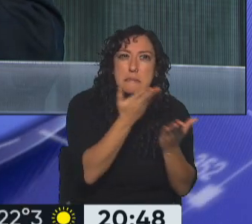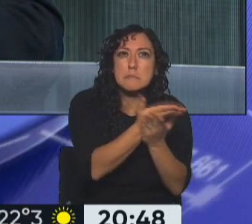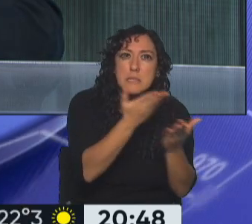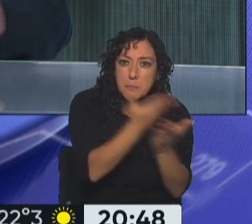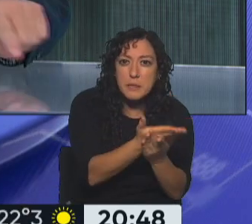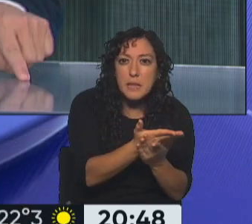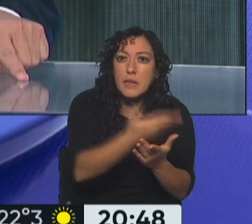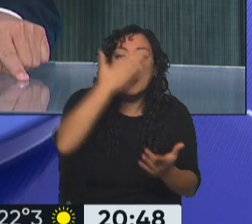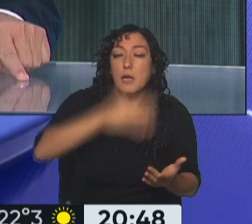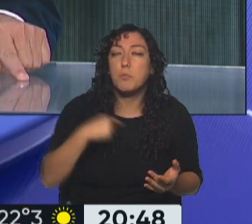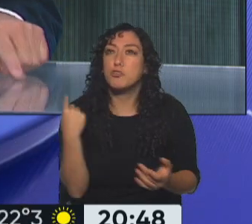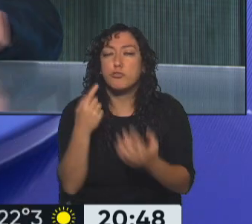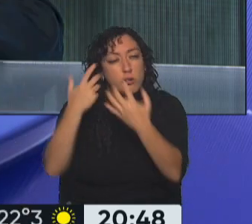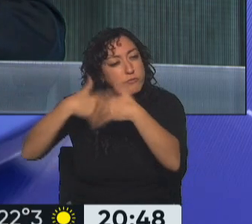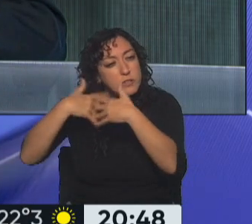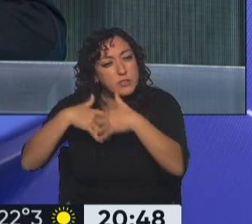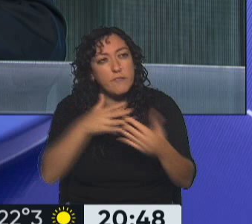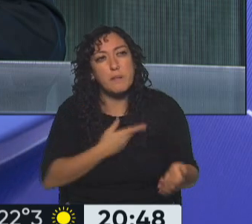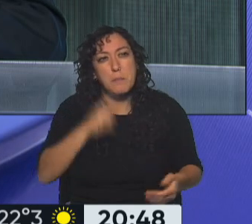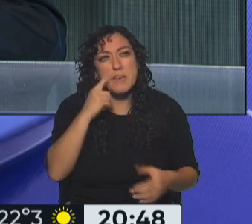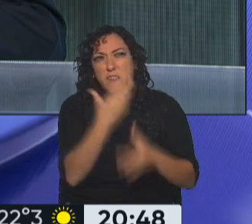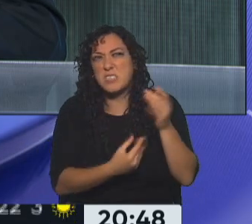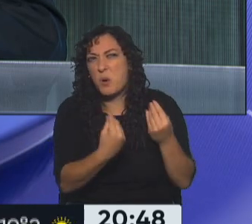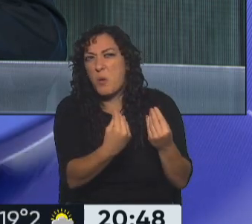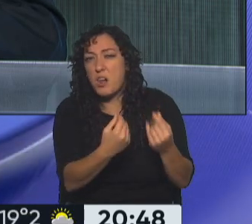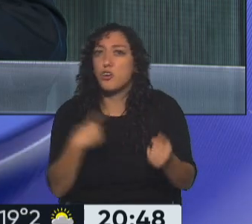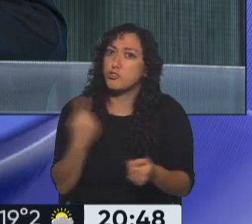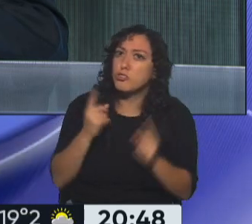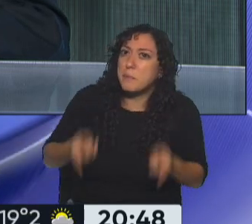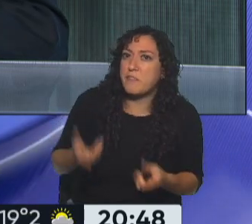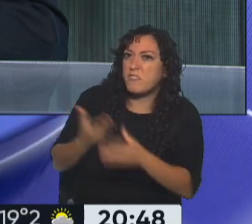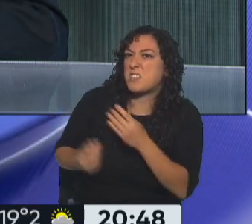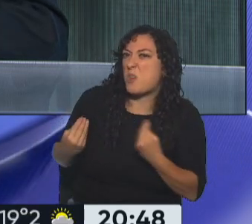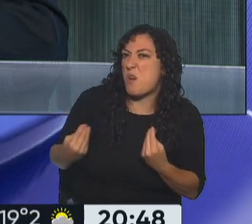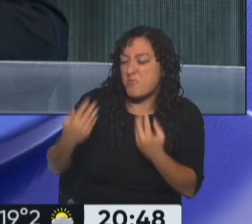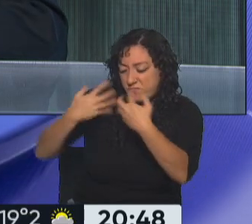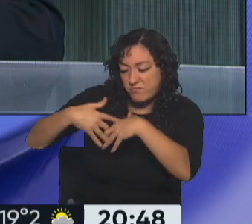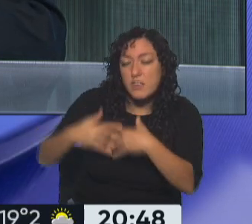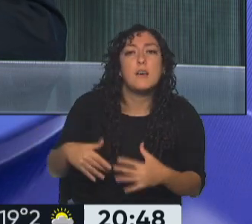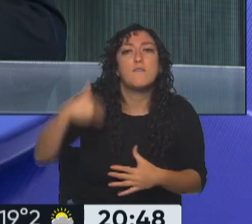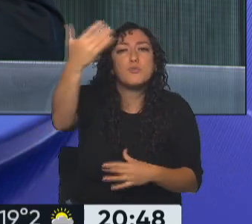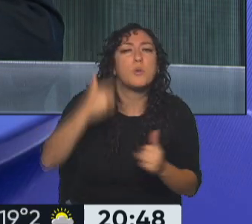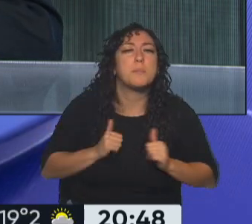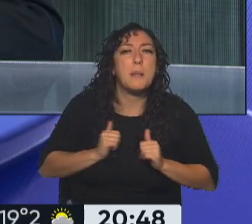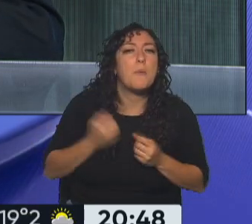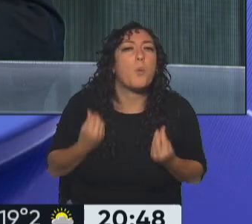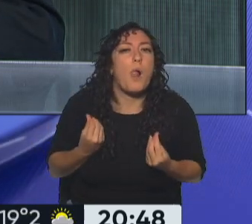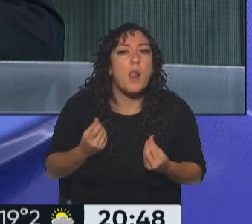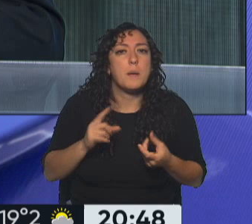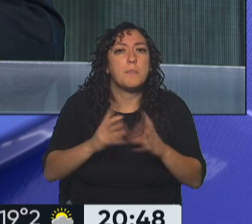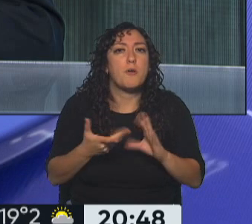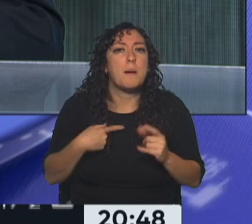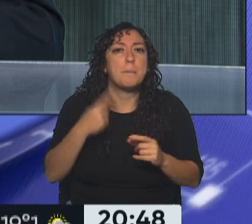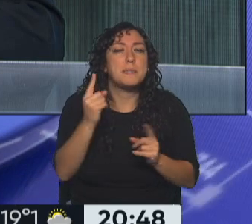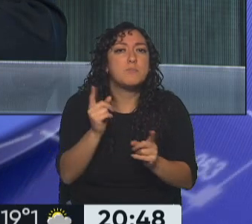tenemos que preguntar qué hizo mal el fondo, pero también qué hicimos mal nosotros, y qué perspectivas tenemos de hacer las cosas, como vos decís, mejor